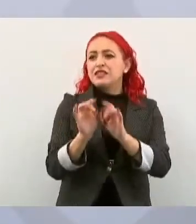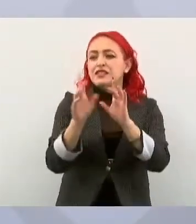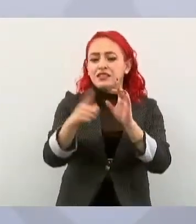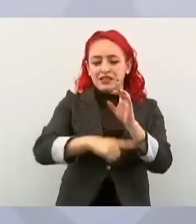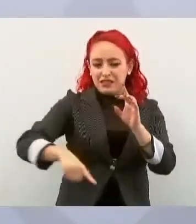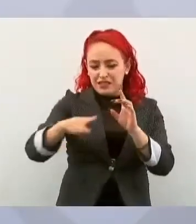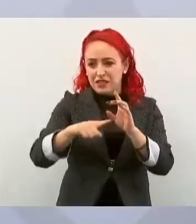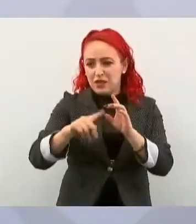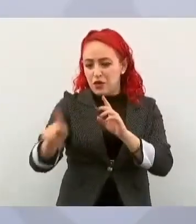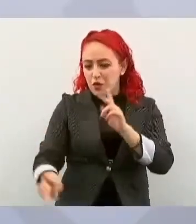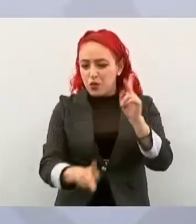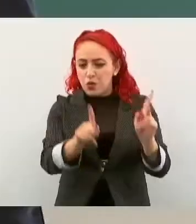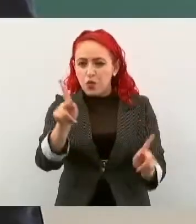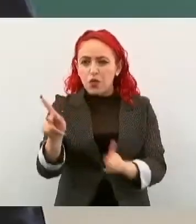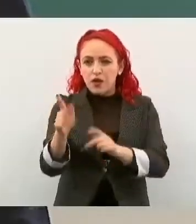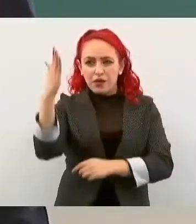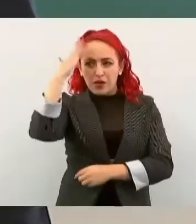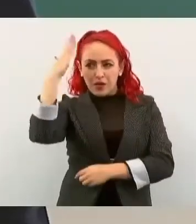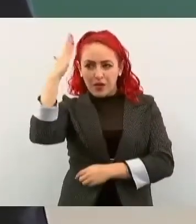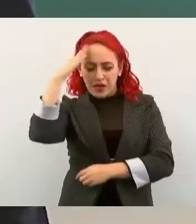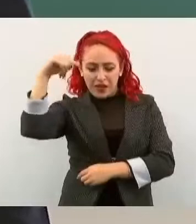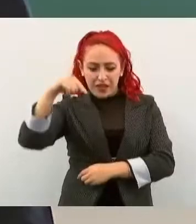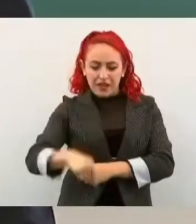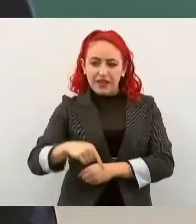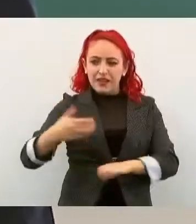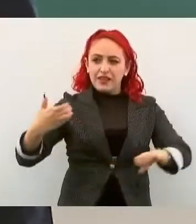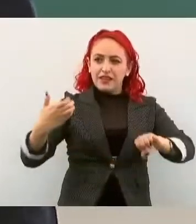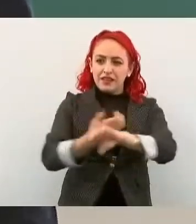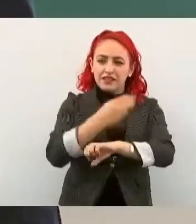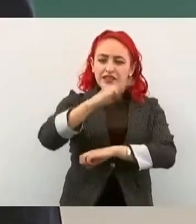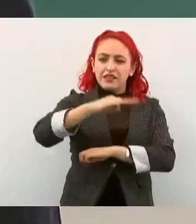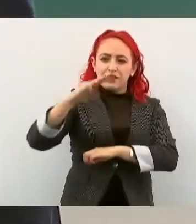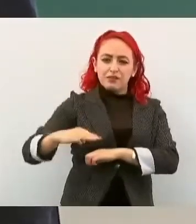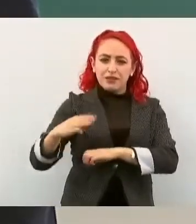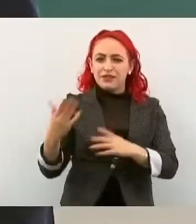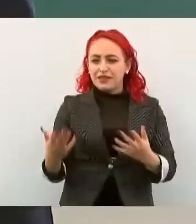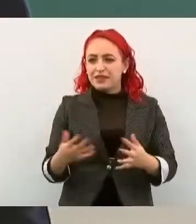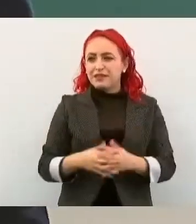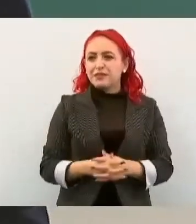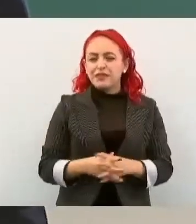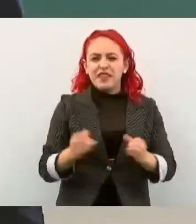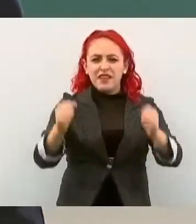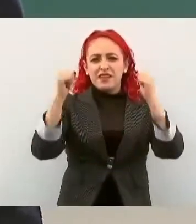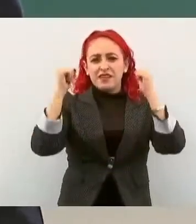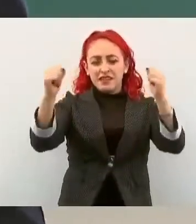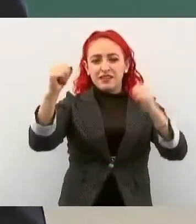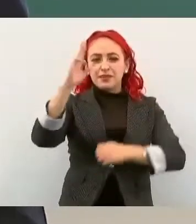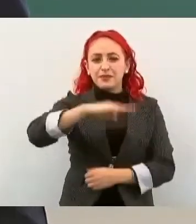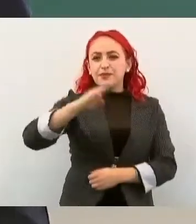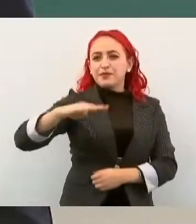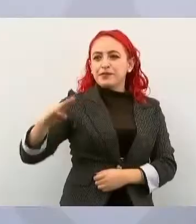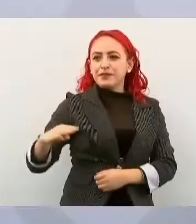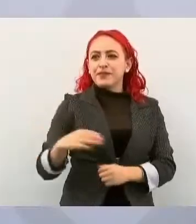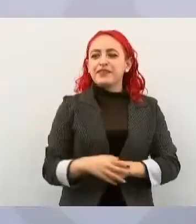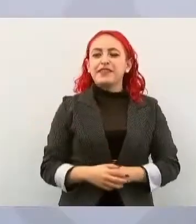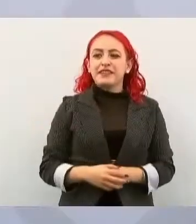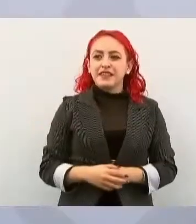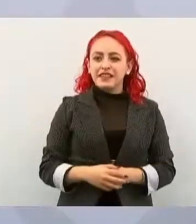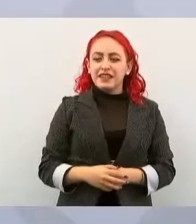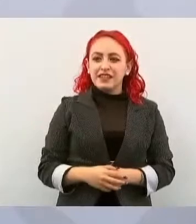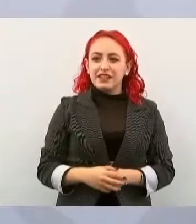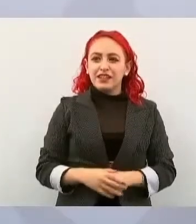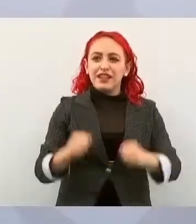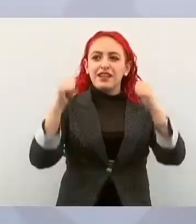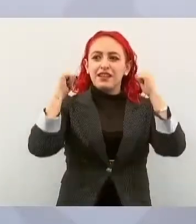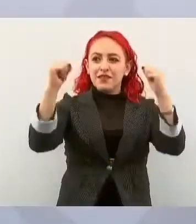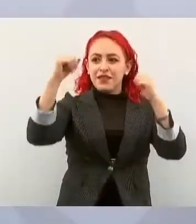pueblo y los dirigentes de este gran estado de Michoacán. ¡Que viva Michoacán!